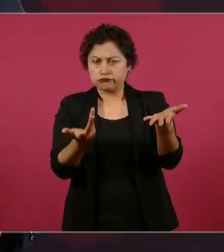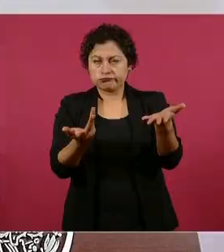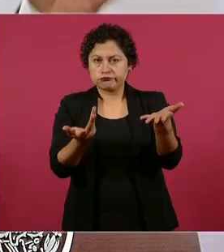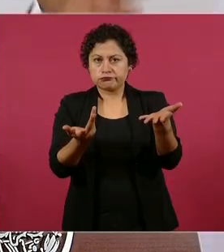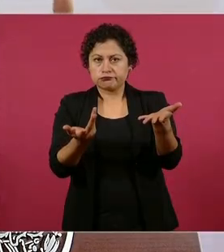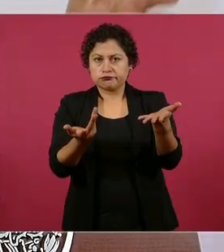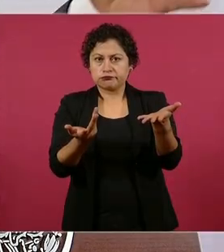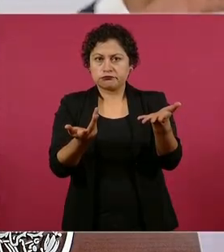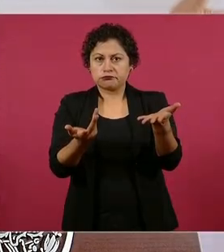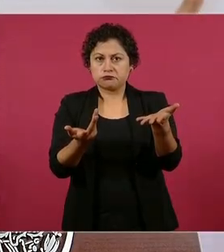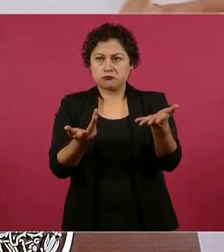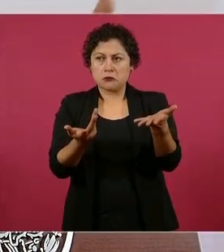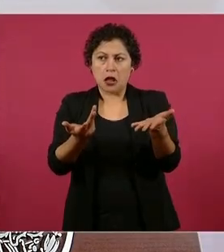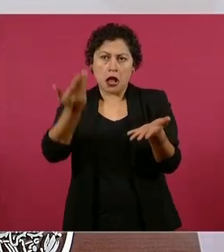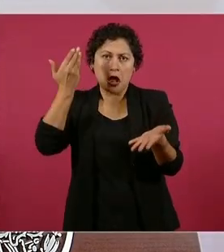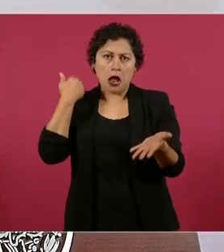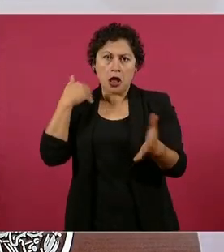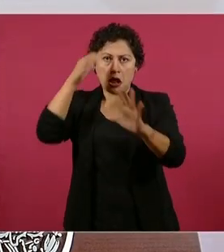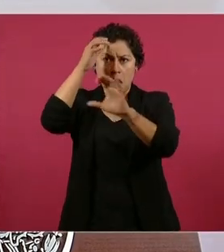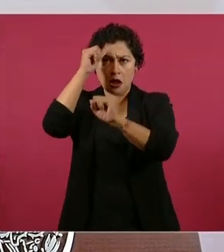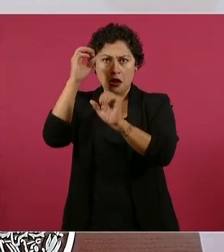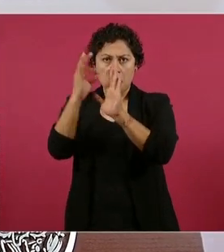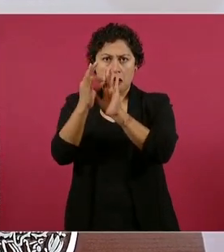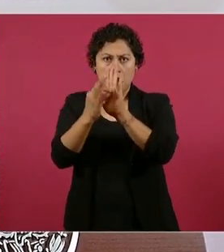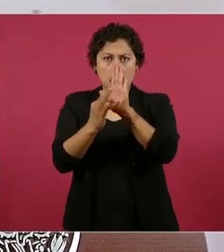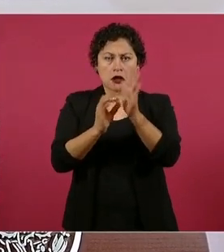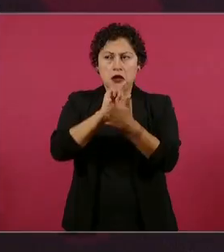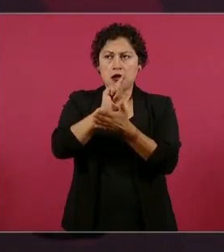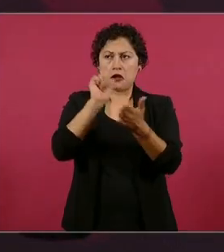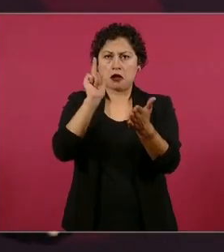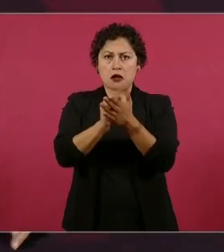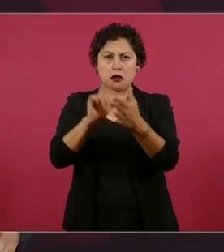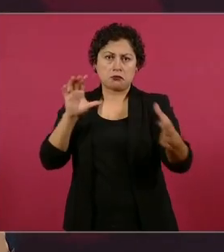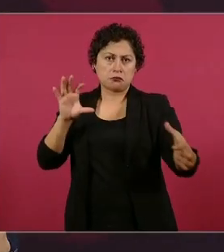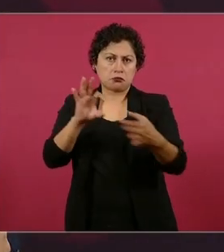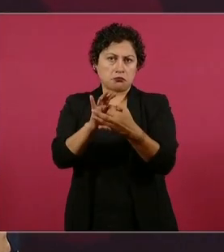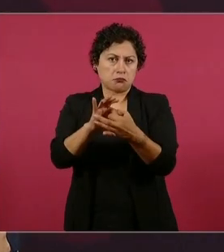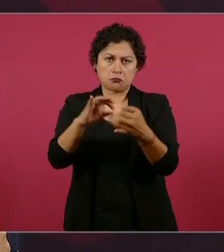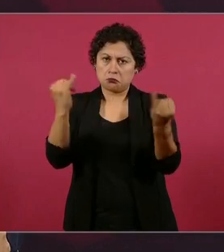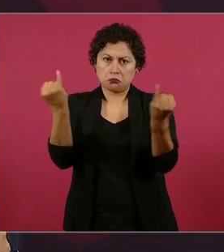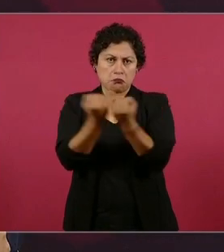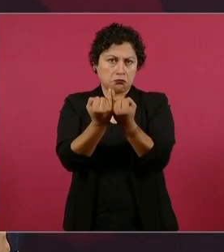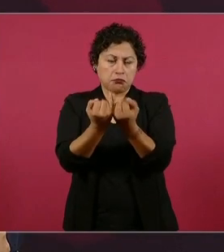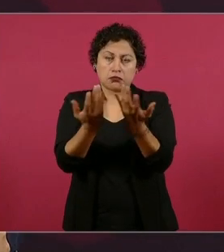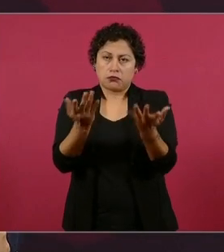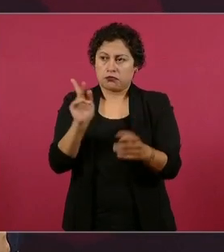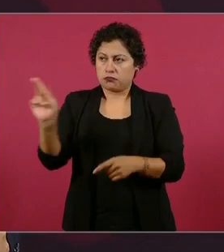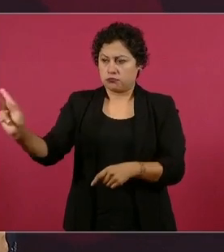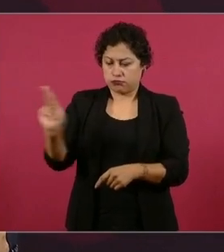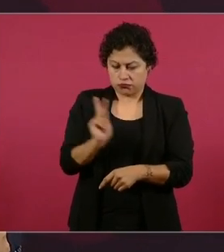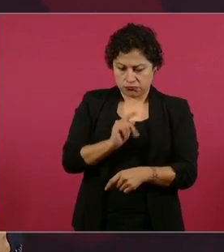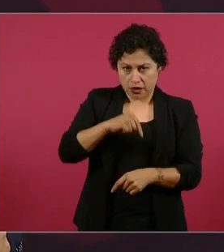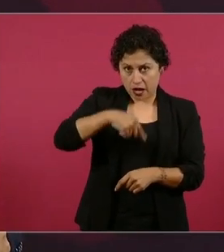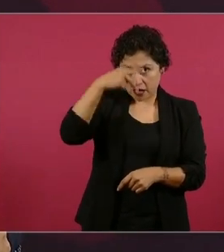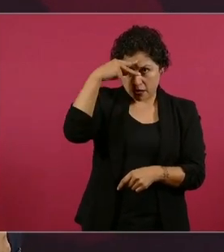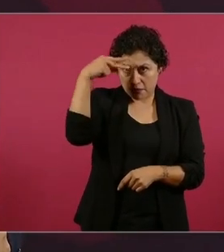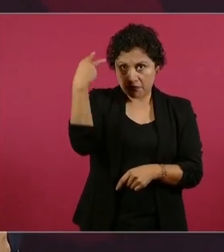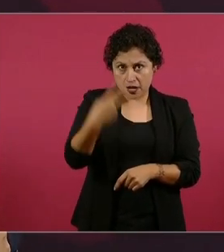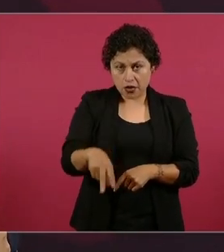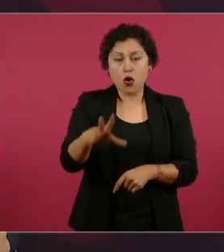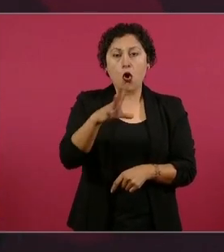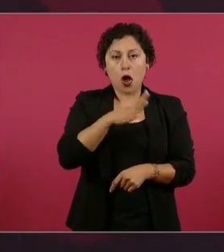igual que aquí hay un consejo electoral y hay un tribunal